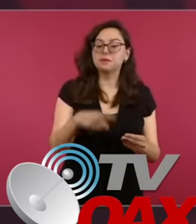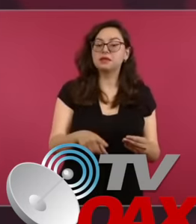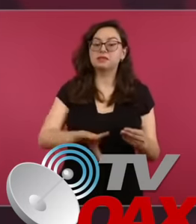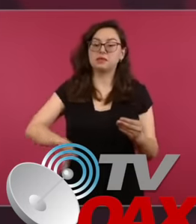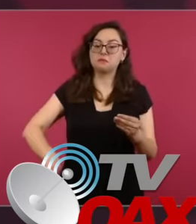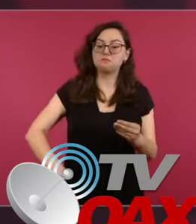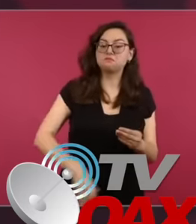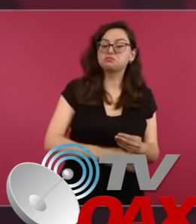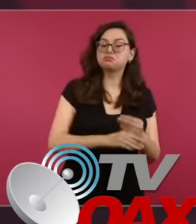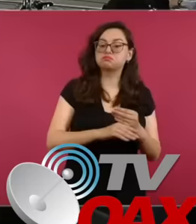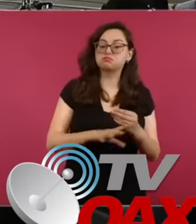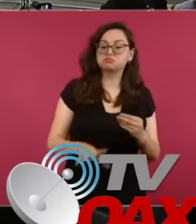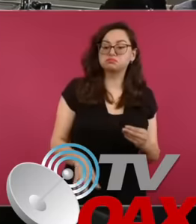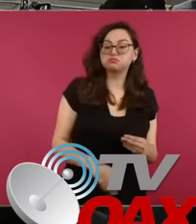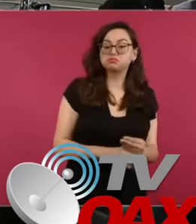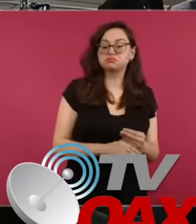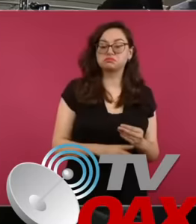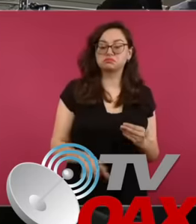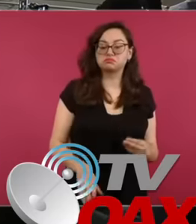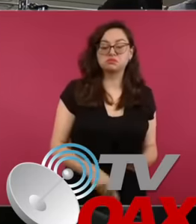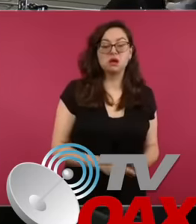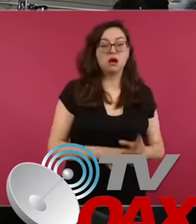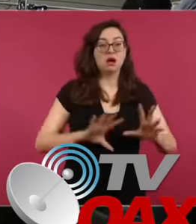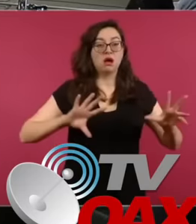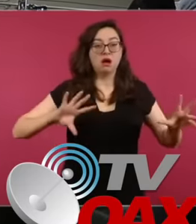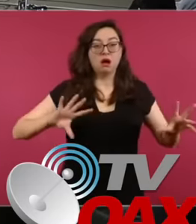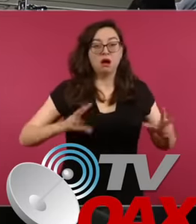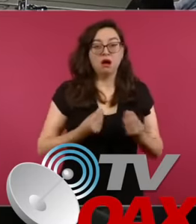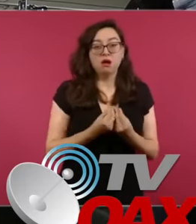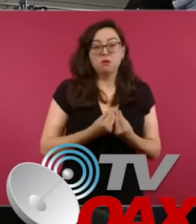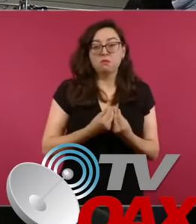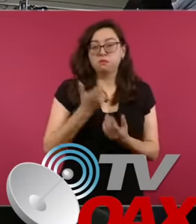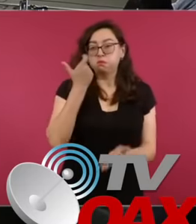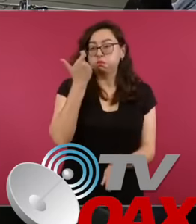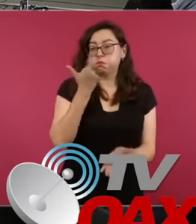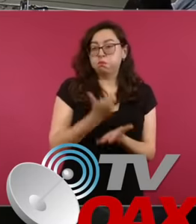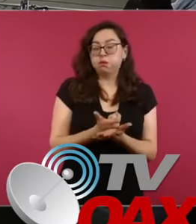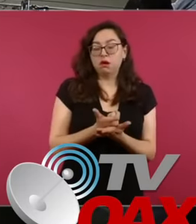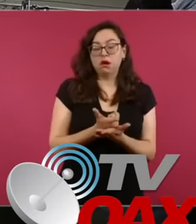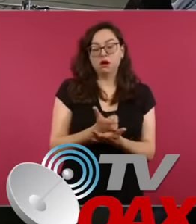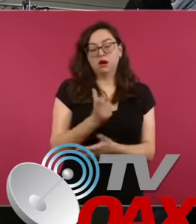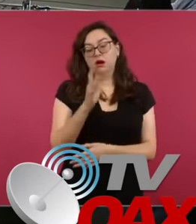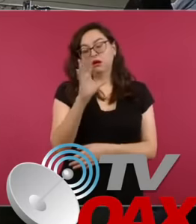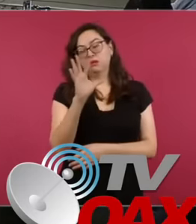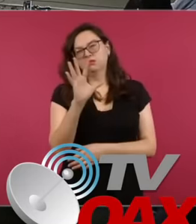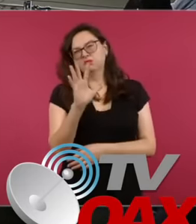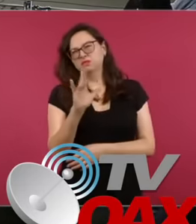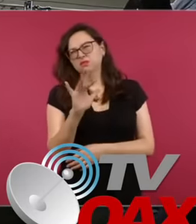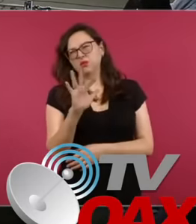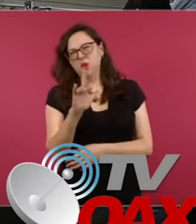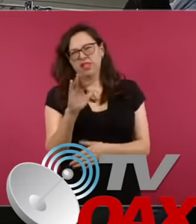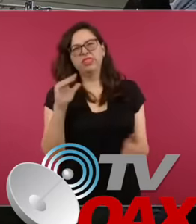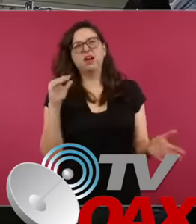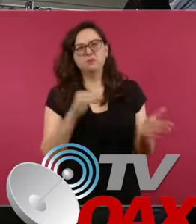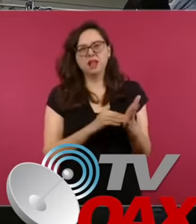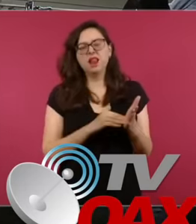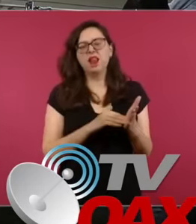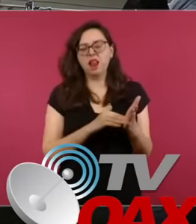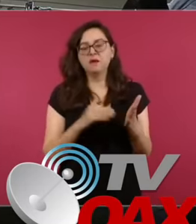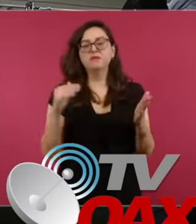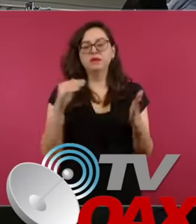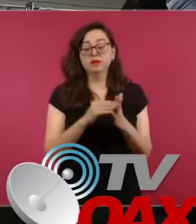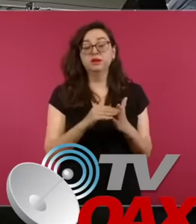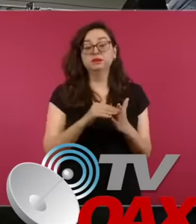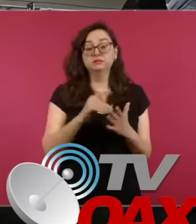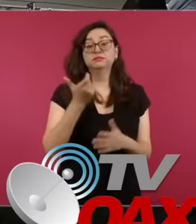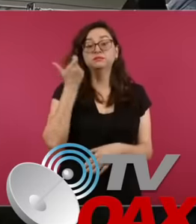que llegan a la cantidad de 40, de 50 mil